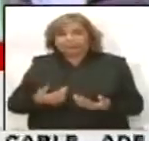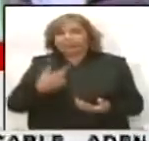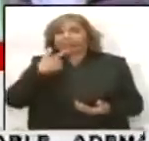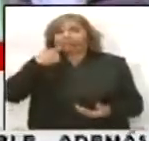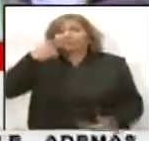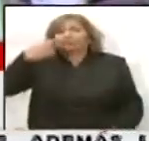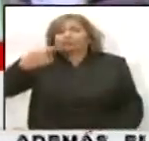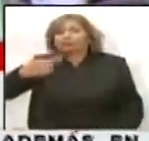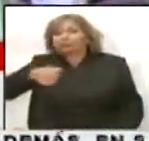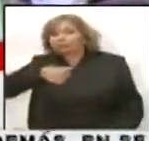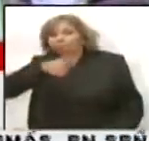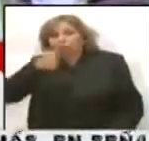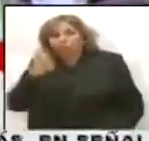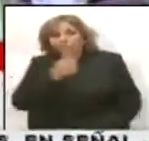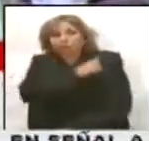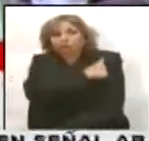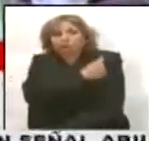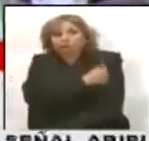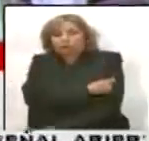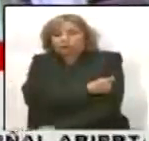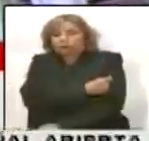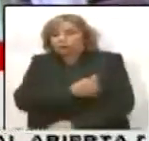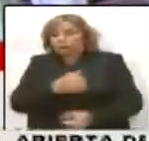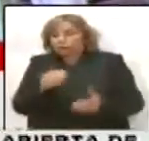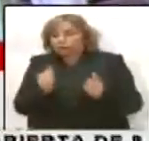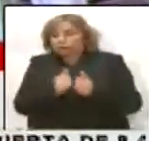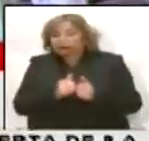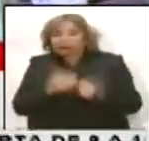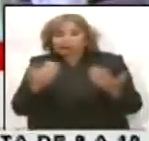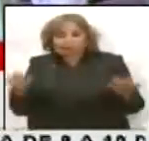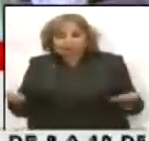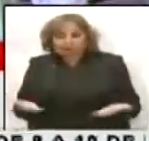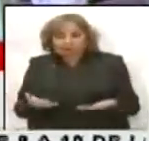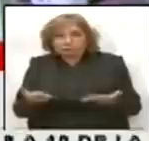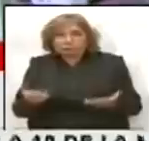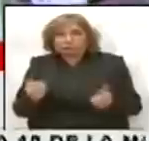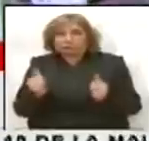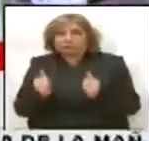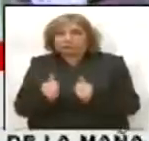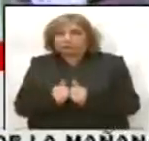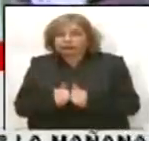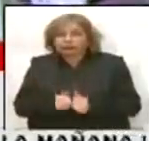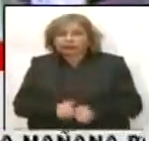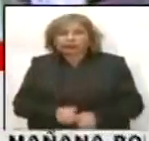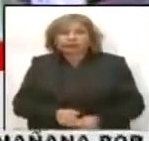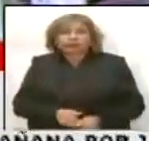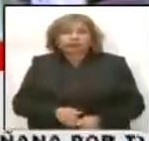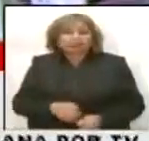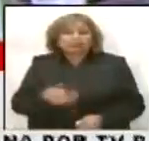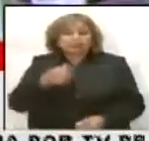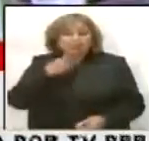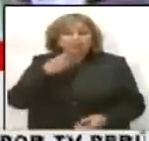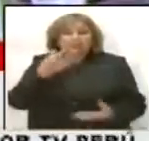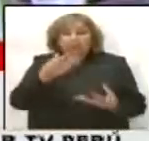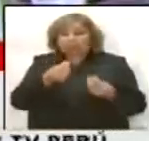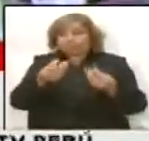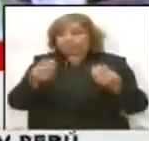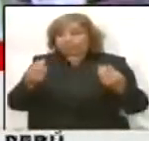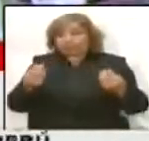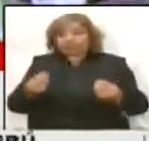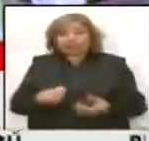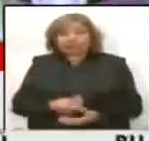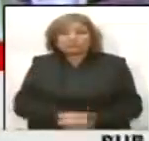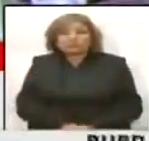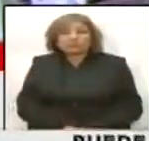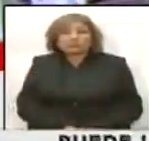decidió, otras autoridades decidieron. La redacción sobre el tipo penal de apología la hicimos acá, la aprobamos acá en el Congreso, la mayoría. Y acá, lo voy a